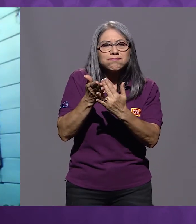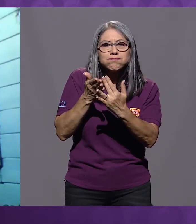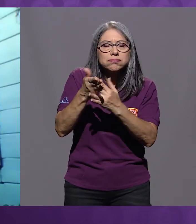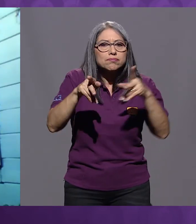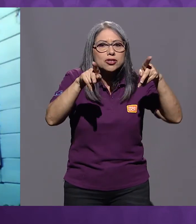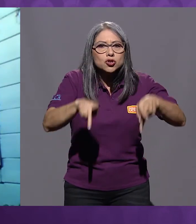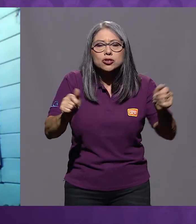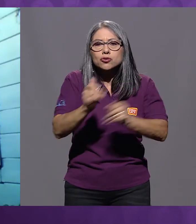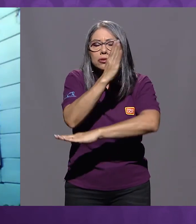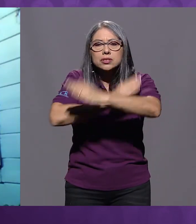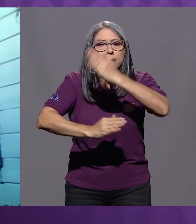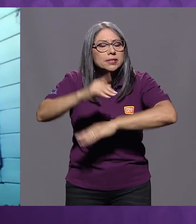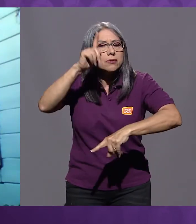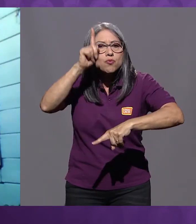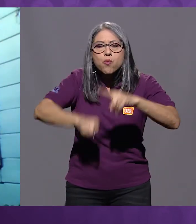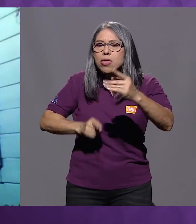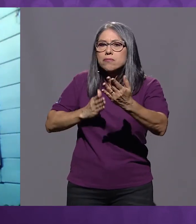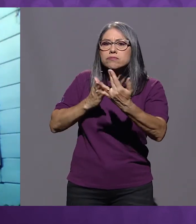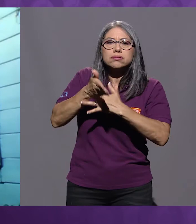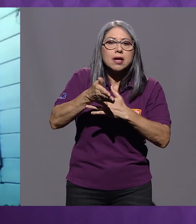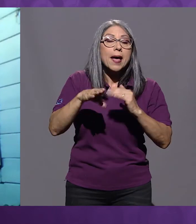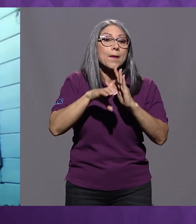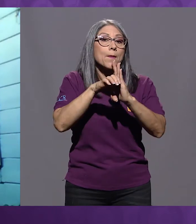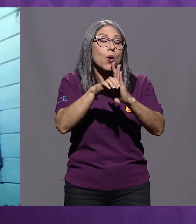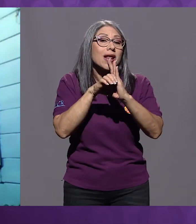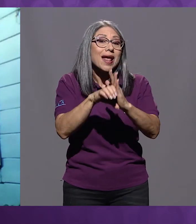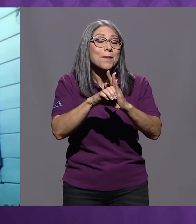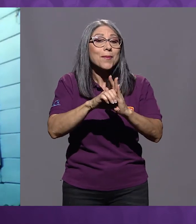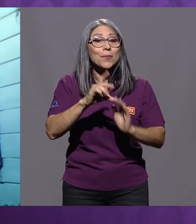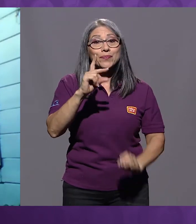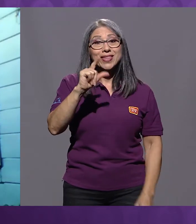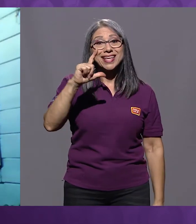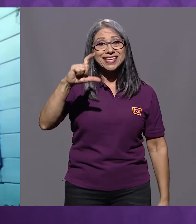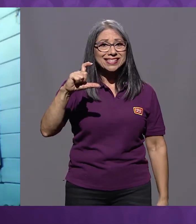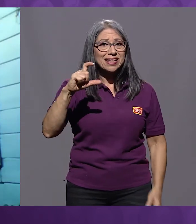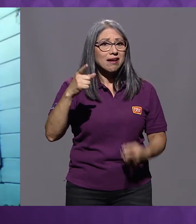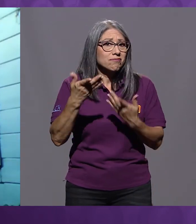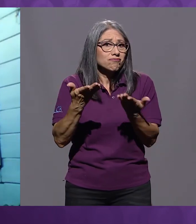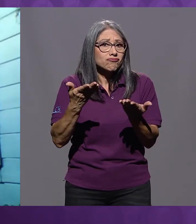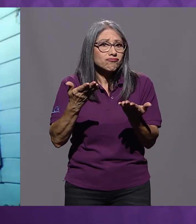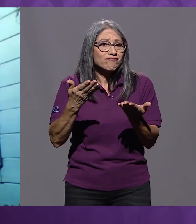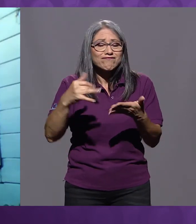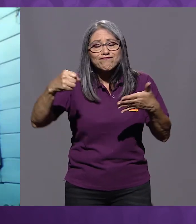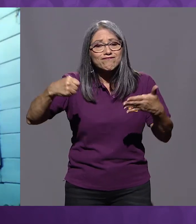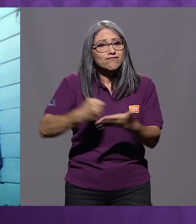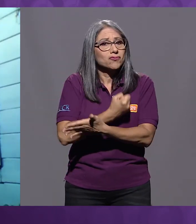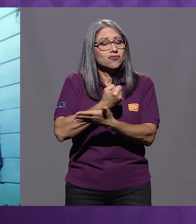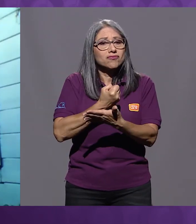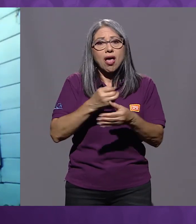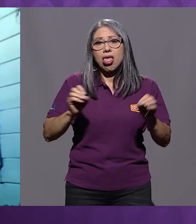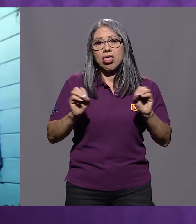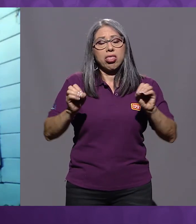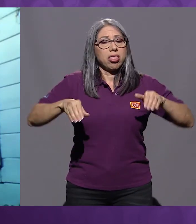alguna situación de discapacidad. Lo vemos como plataformas como en Instagram, donde desafortunadamente todavía no tienen